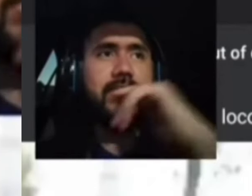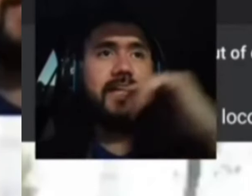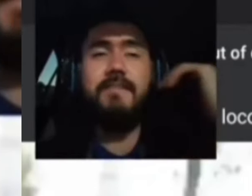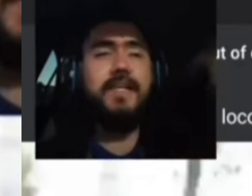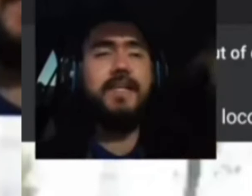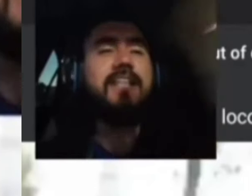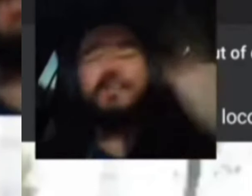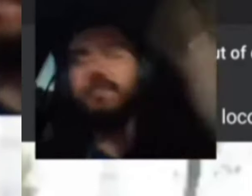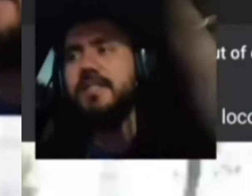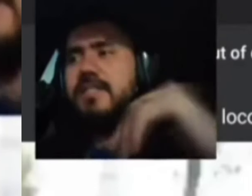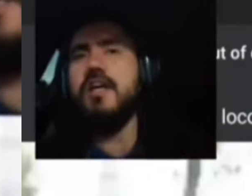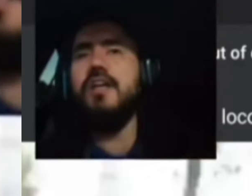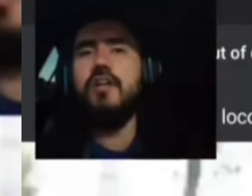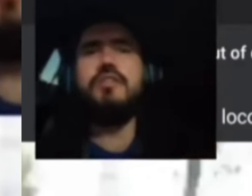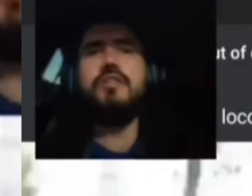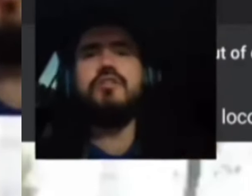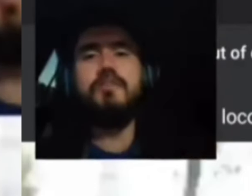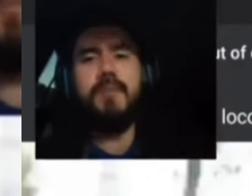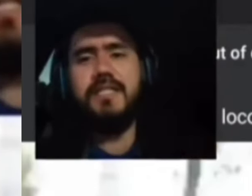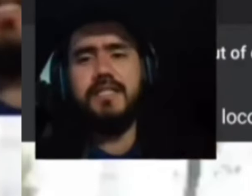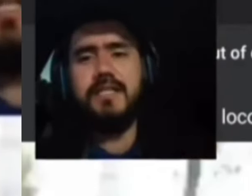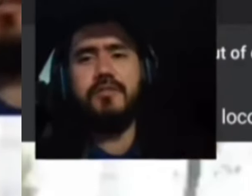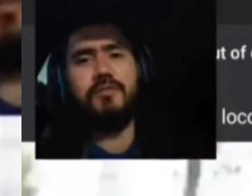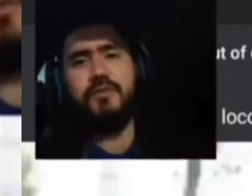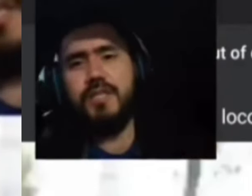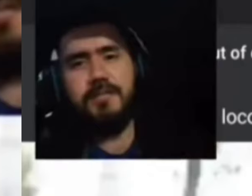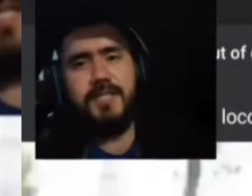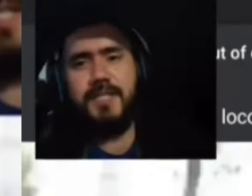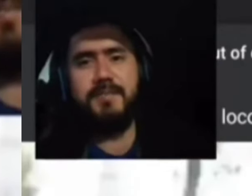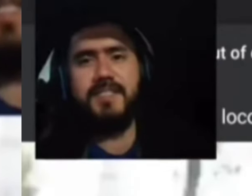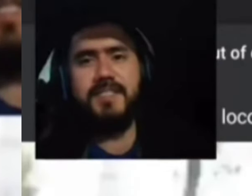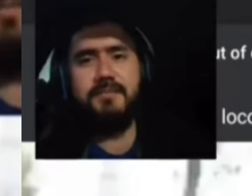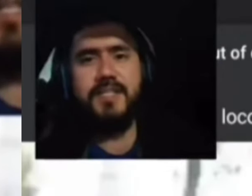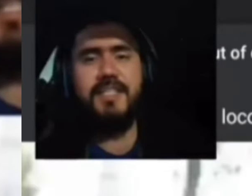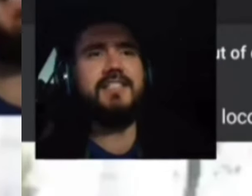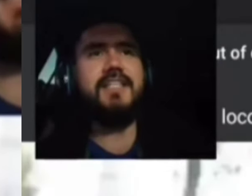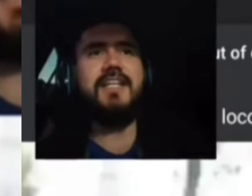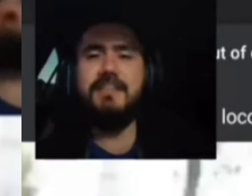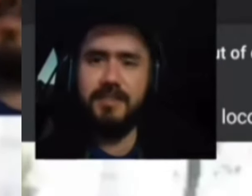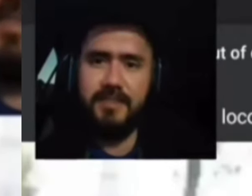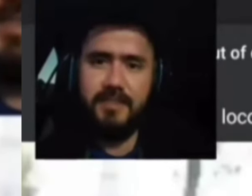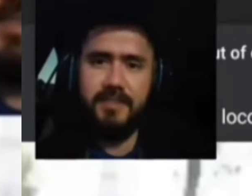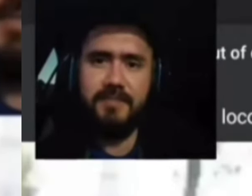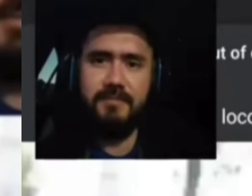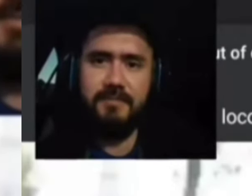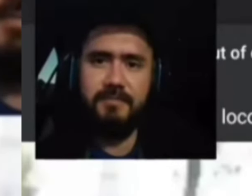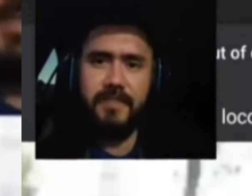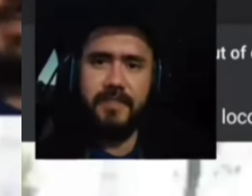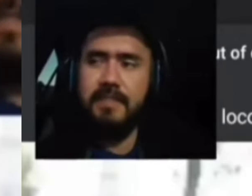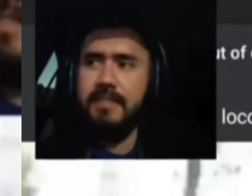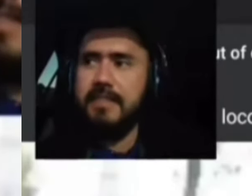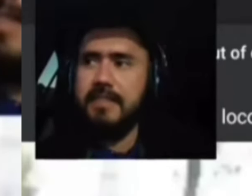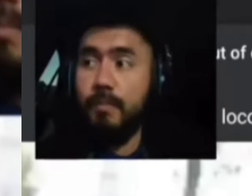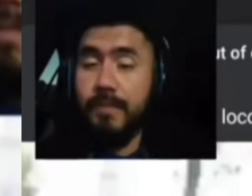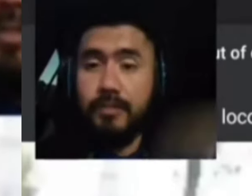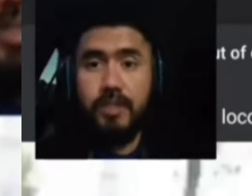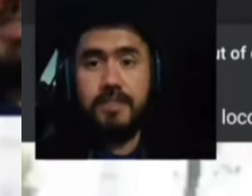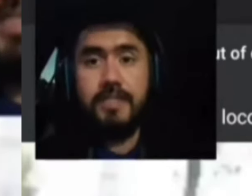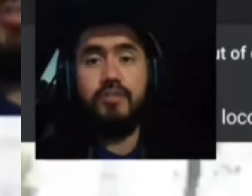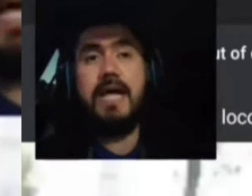donde al final aceptan y dicen, no, es que yo soy panista. Y yo ya sabía que eras panista, ¿por qué dices que eres apartidista?